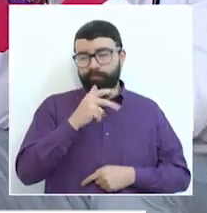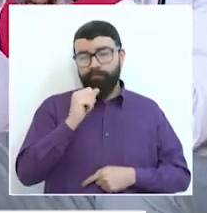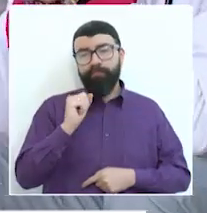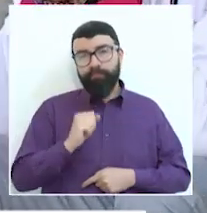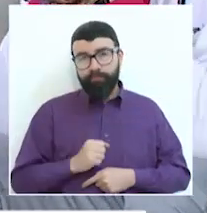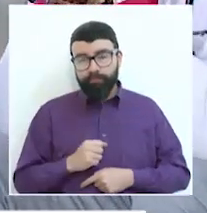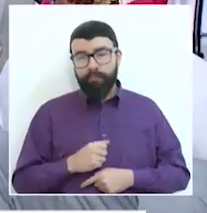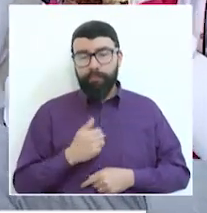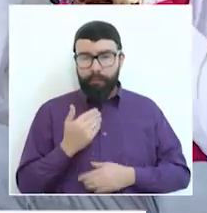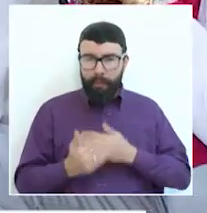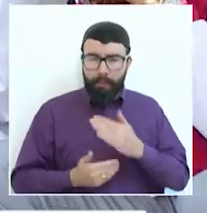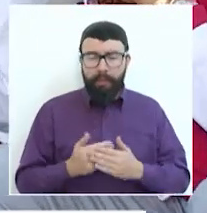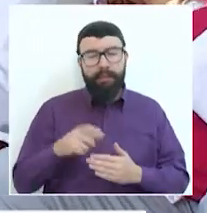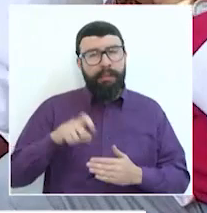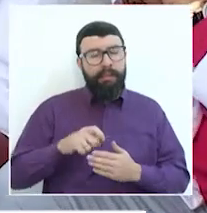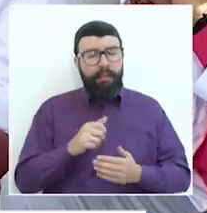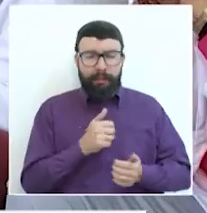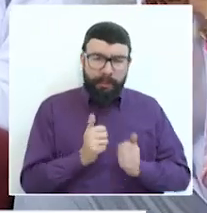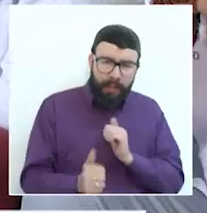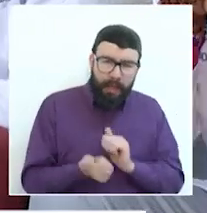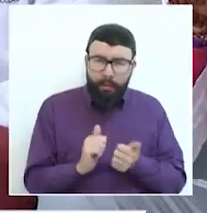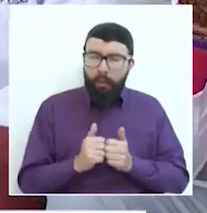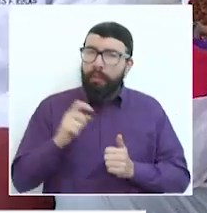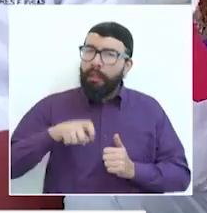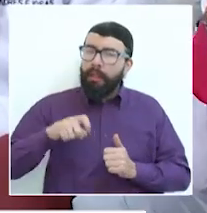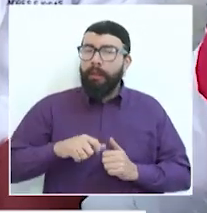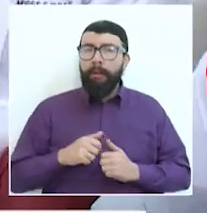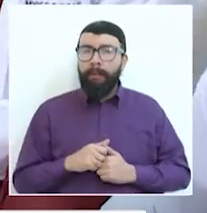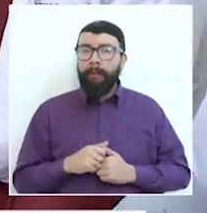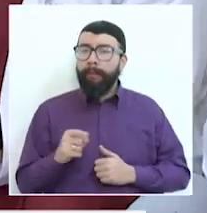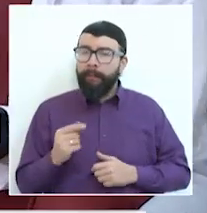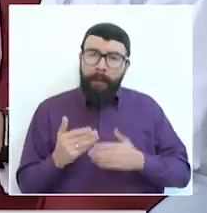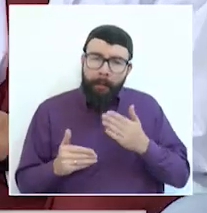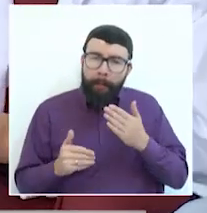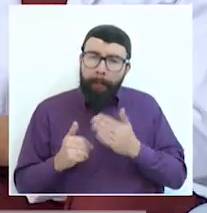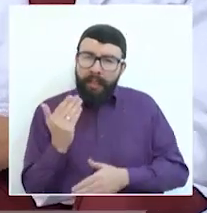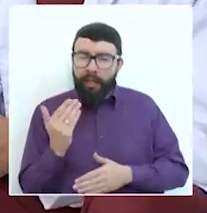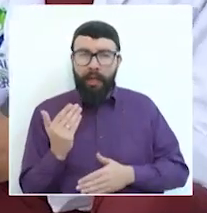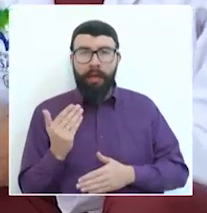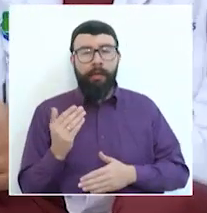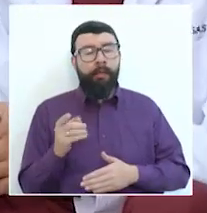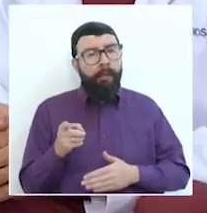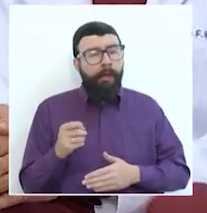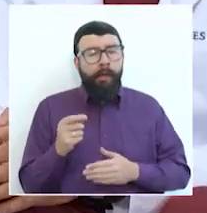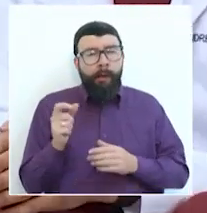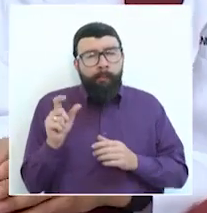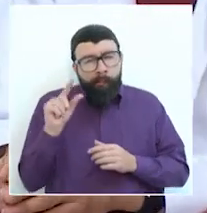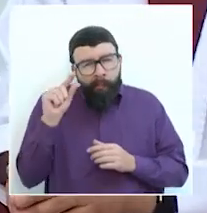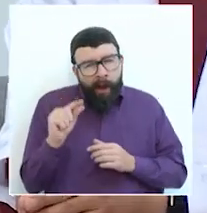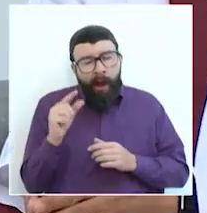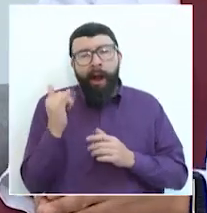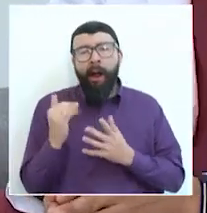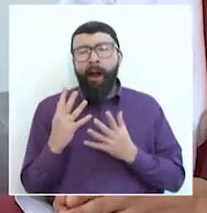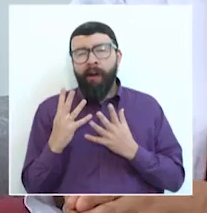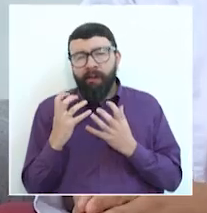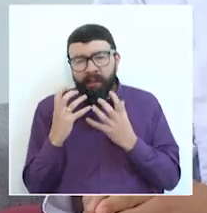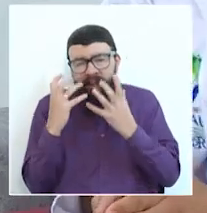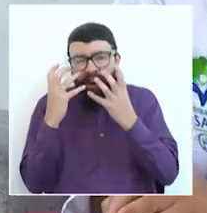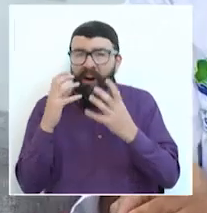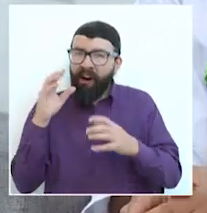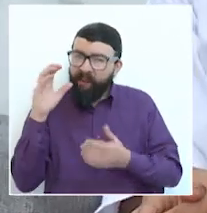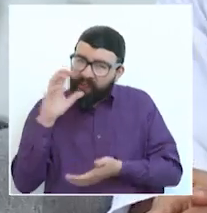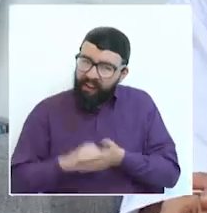Definitivamente hay que empezar a hacer ejercicio. Definitivamente hay que empezar a rebajar un poco el estrés, todo lo